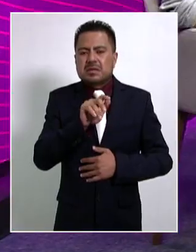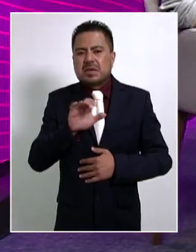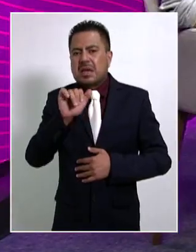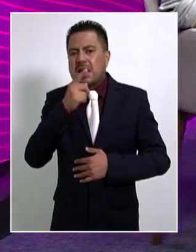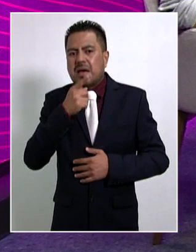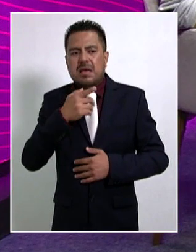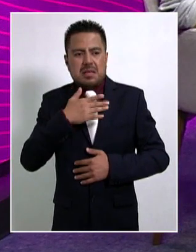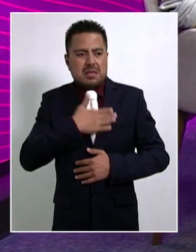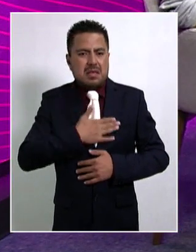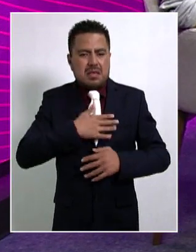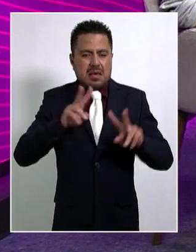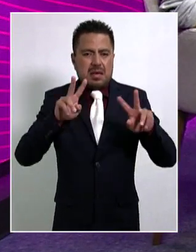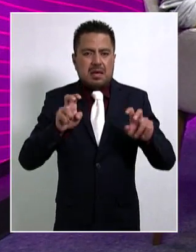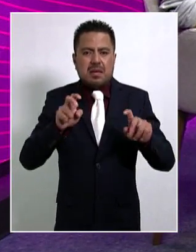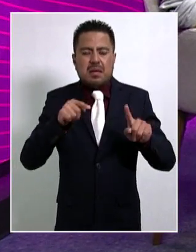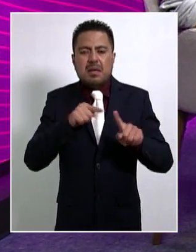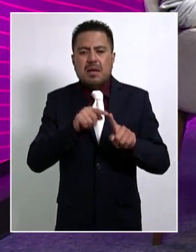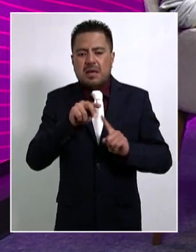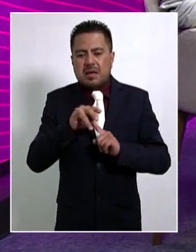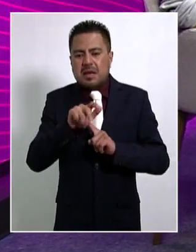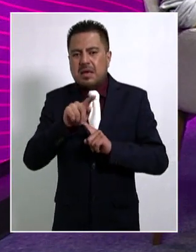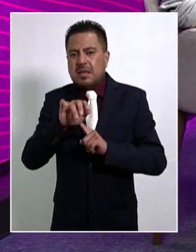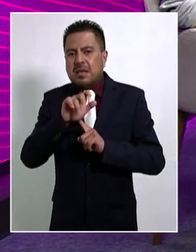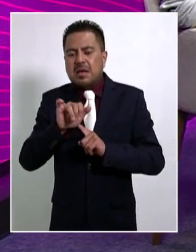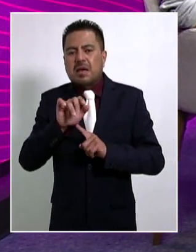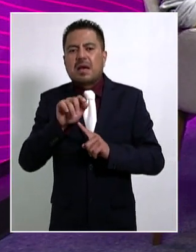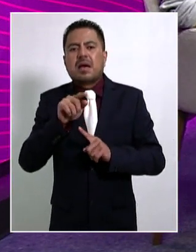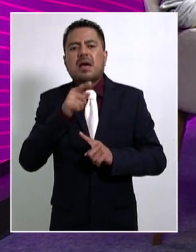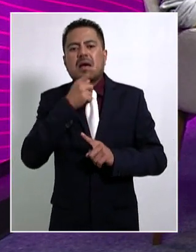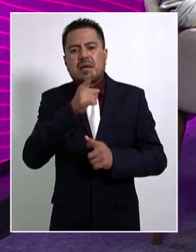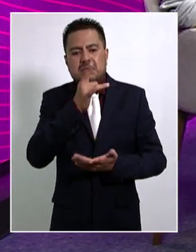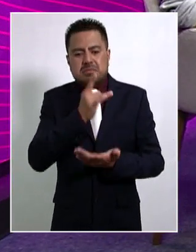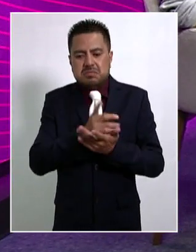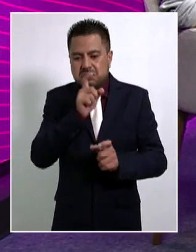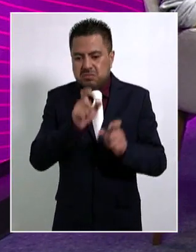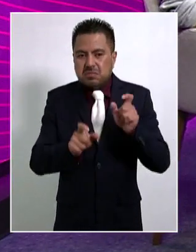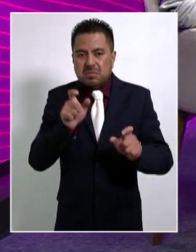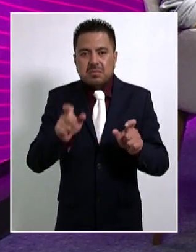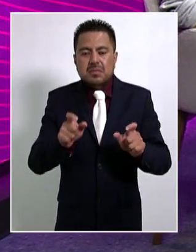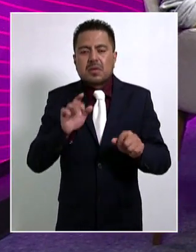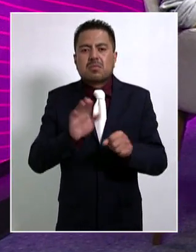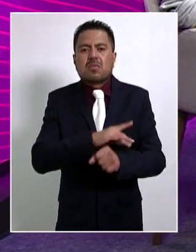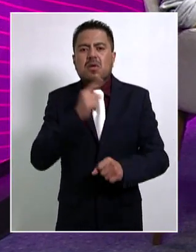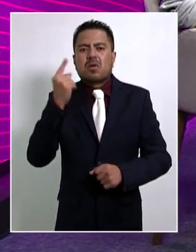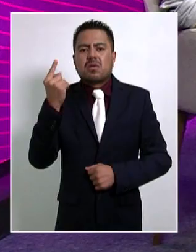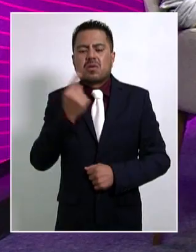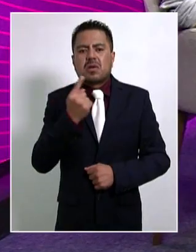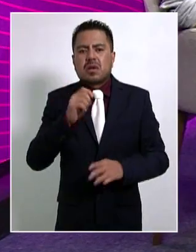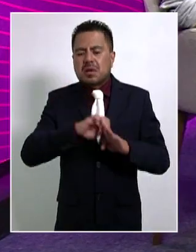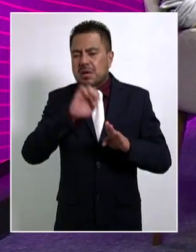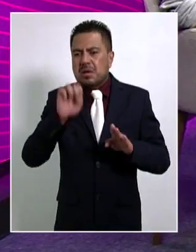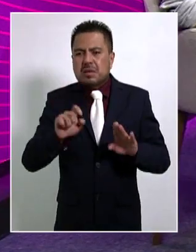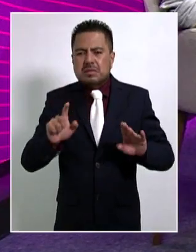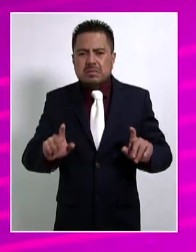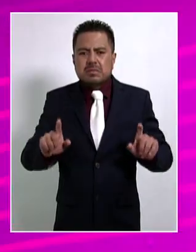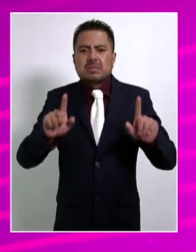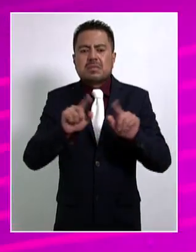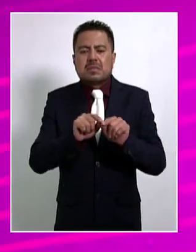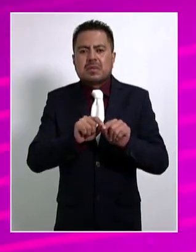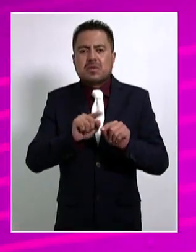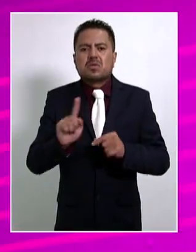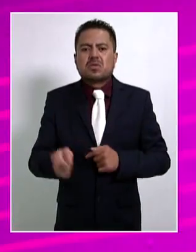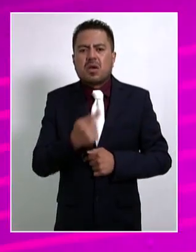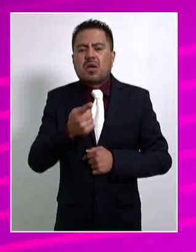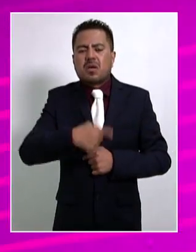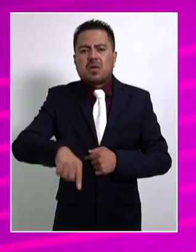de los baños. Nathan y Daniela mencionaron el tema de la identidad. ¿Por qué, con ejemplos concretos,